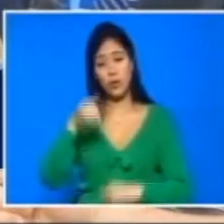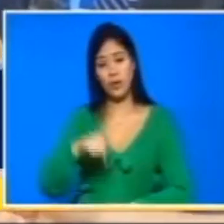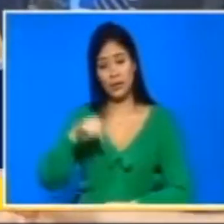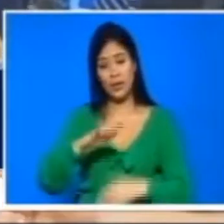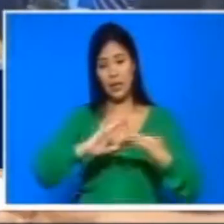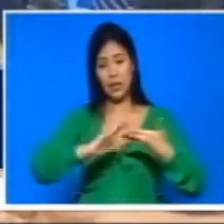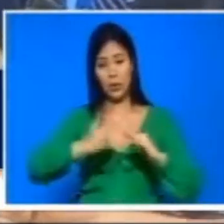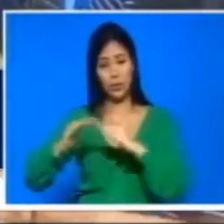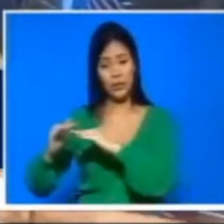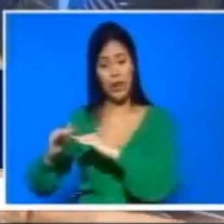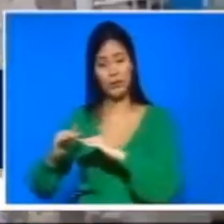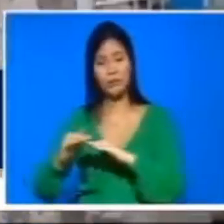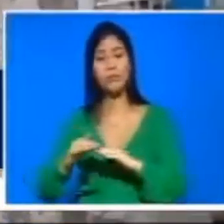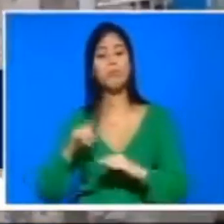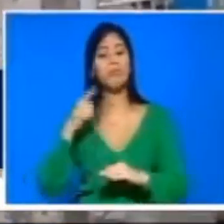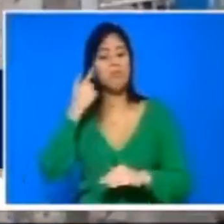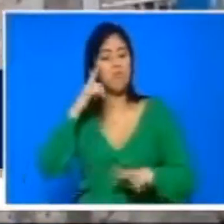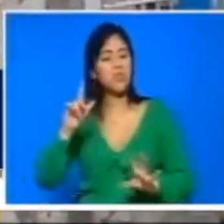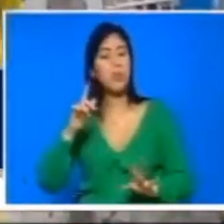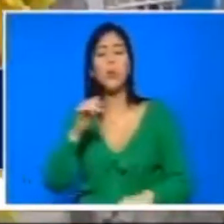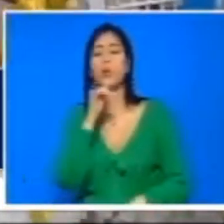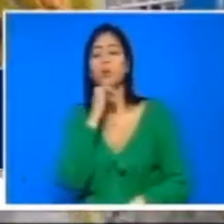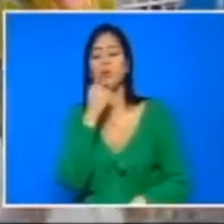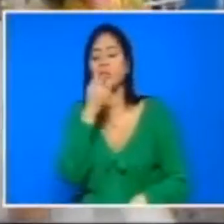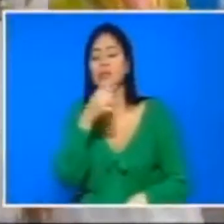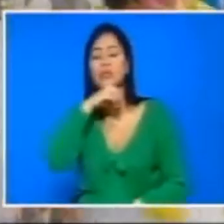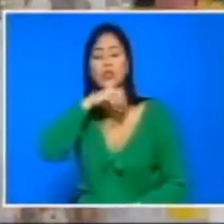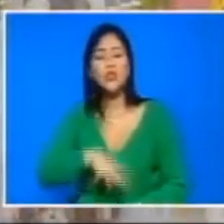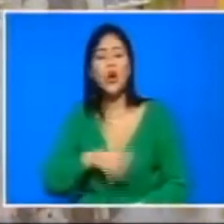Lajita, según recuentos históricos,